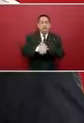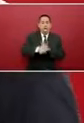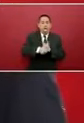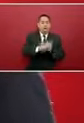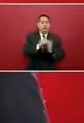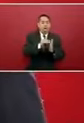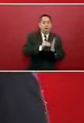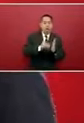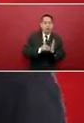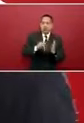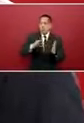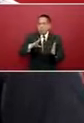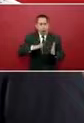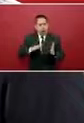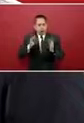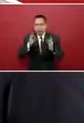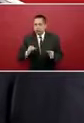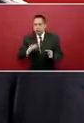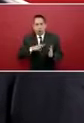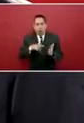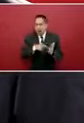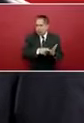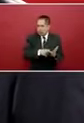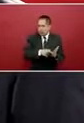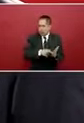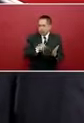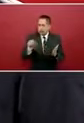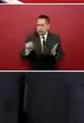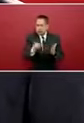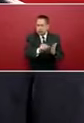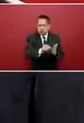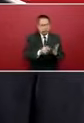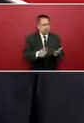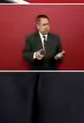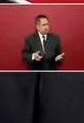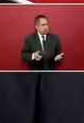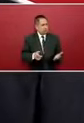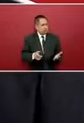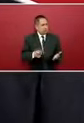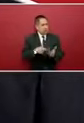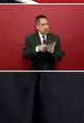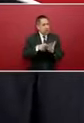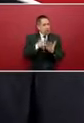que no son en todos los casos los niños